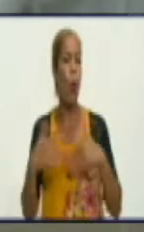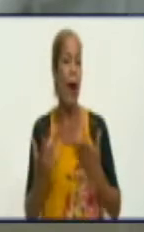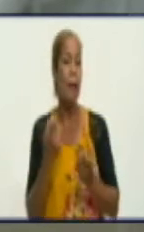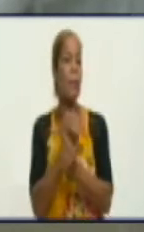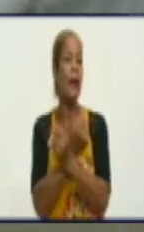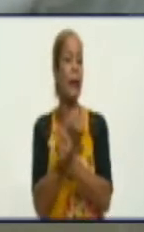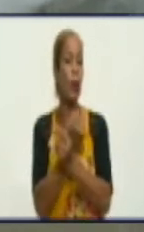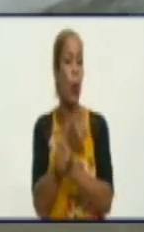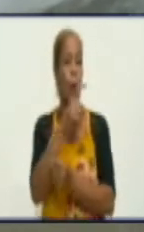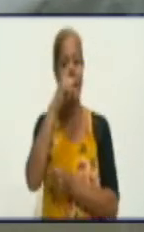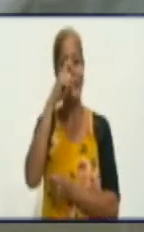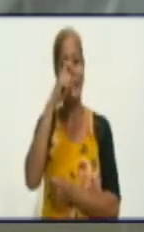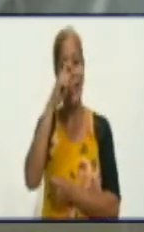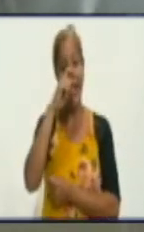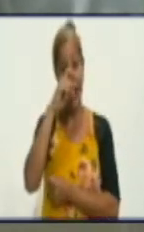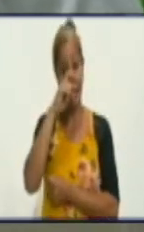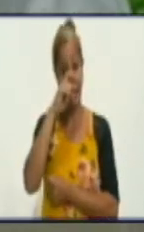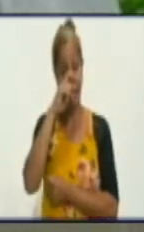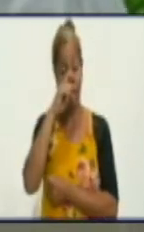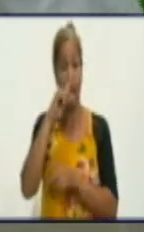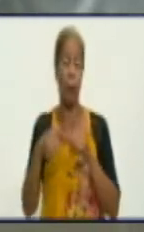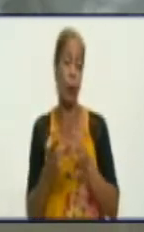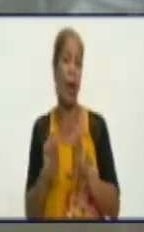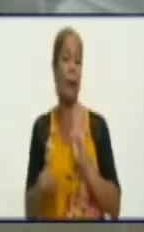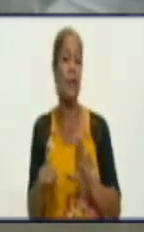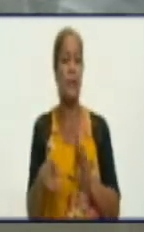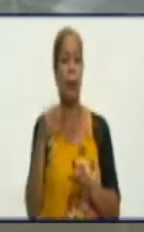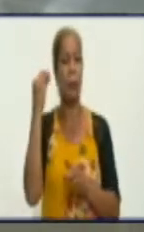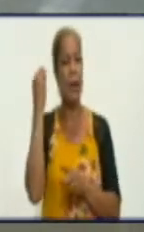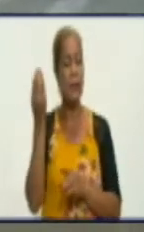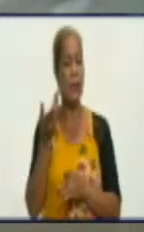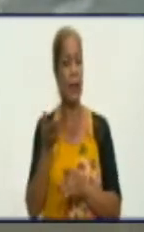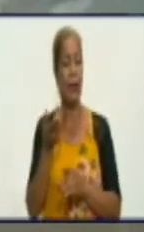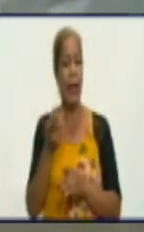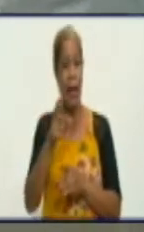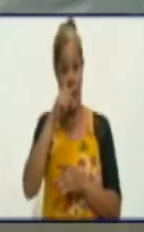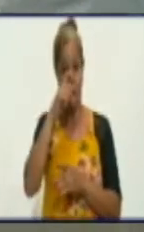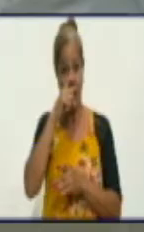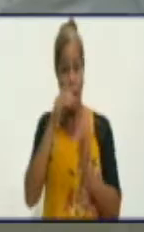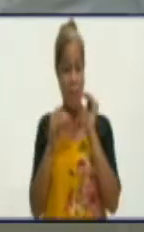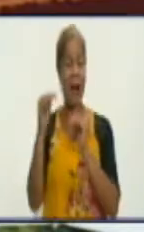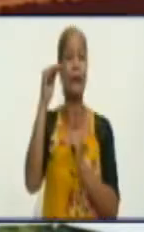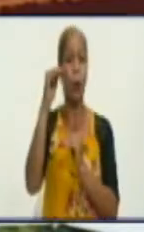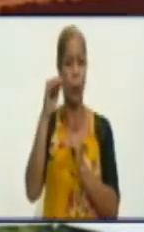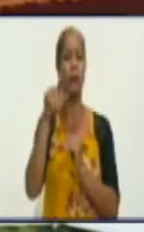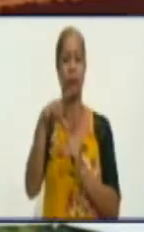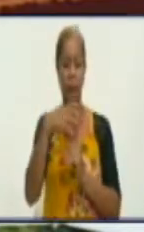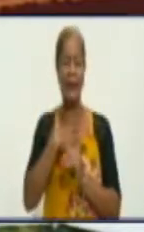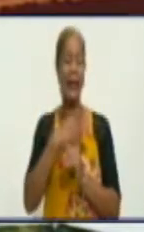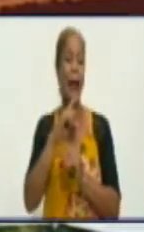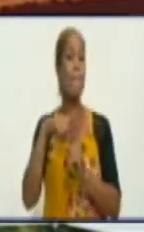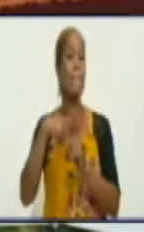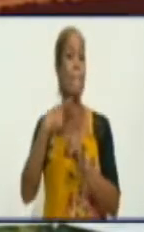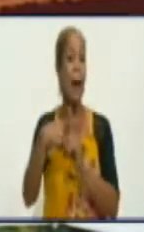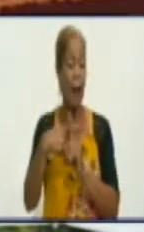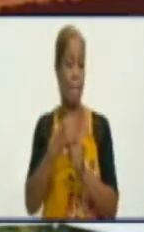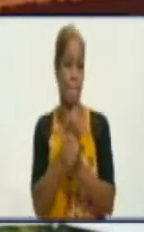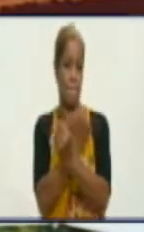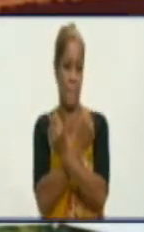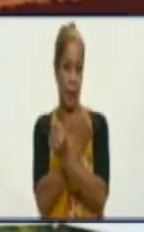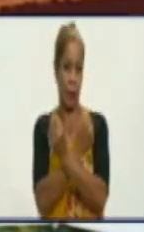piensan que la presión está relacionada con las personas de la tercera edad. Sin embargo, también hemos visto personas jóvenes, sí,